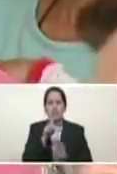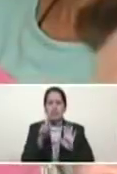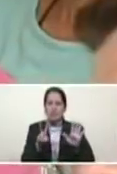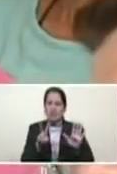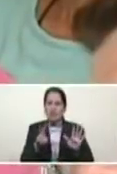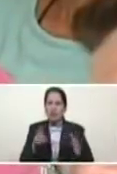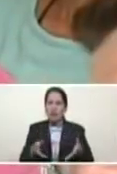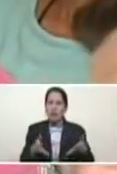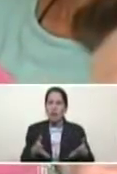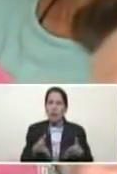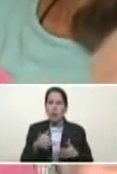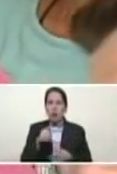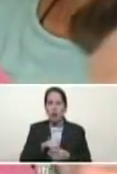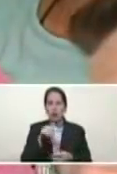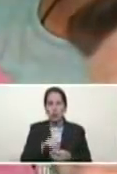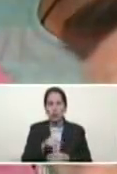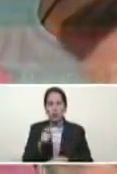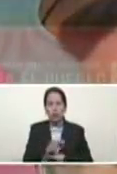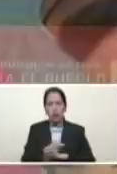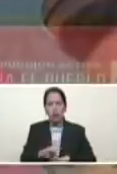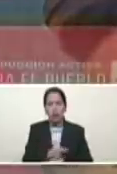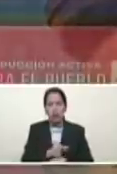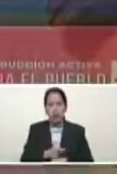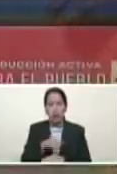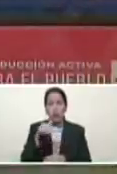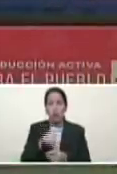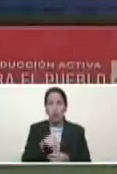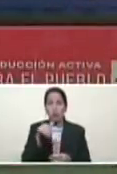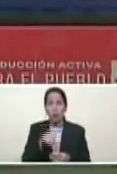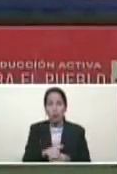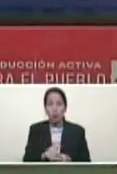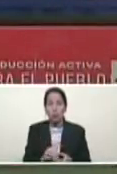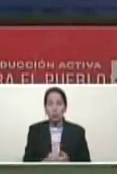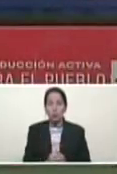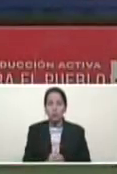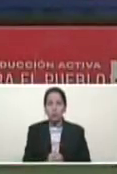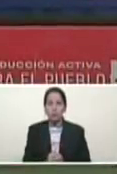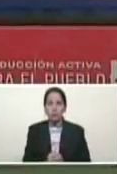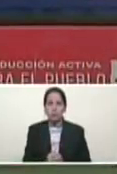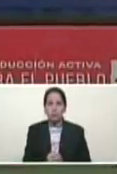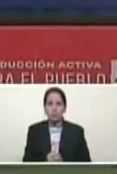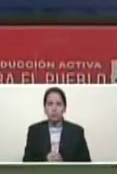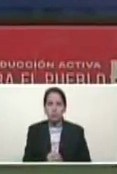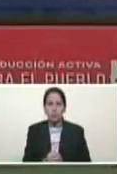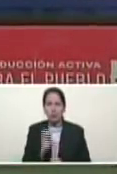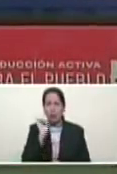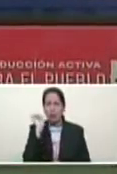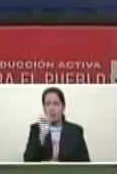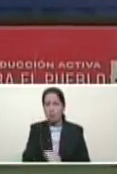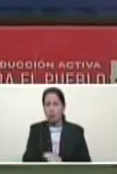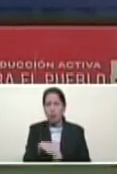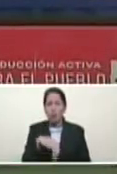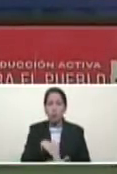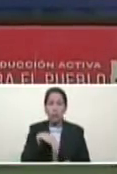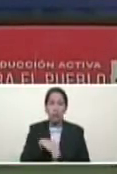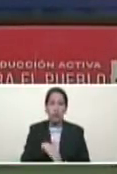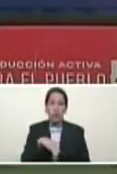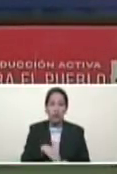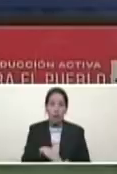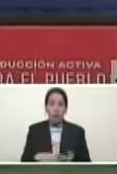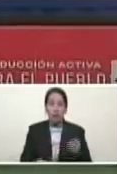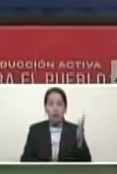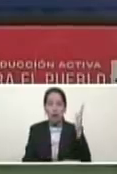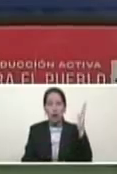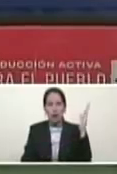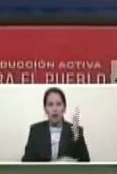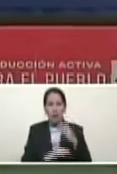las elecciones de gobernadores, voto a voto, compadre. Le metimos una paliza en el estado Miranda, en el estado Lara, y se